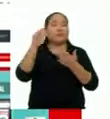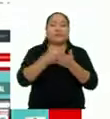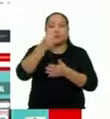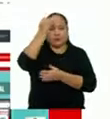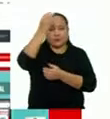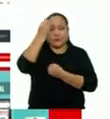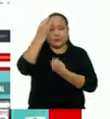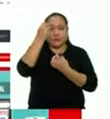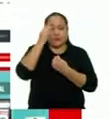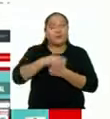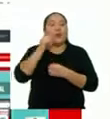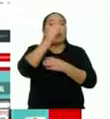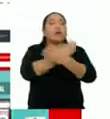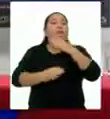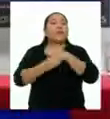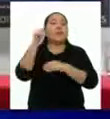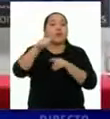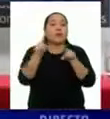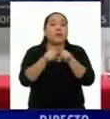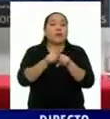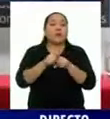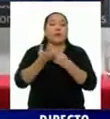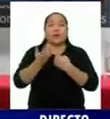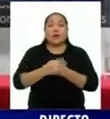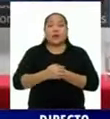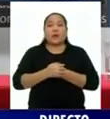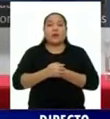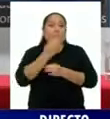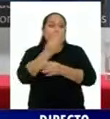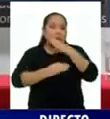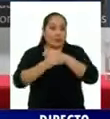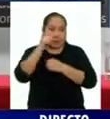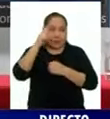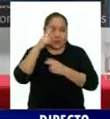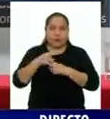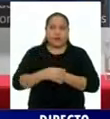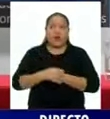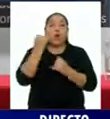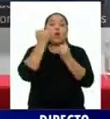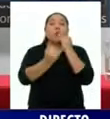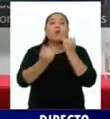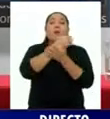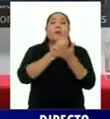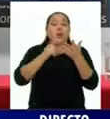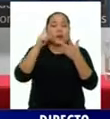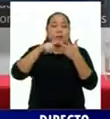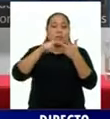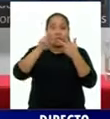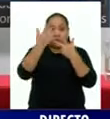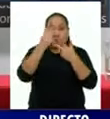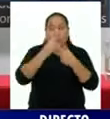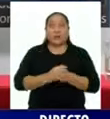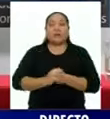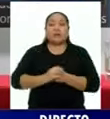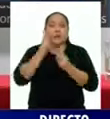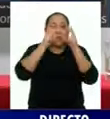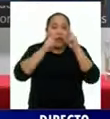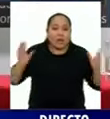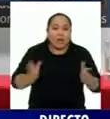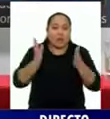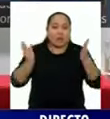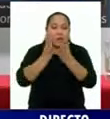empleo y discapacidad que se requiere. Lo siguiente. El último eje, el tercero, es el de intervención en la